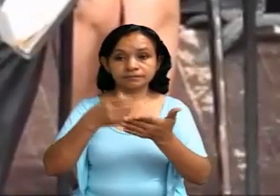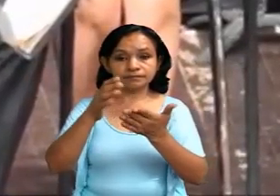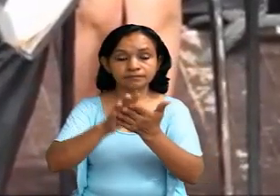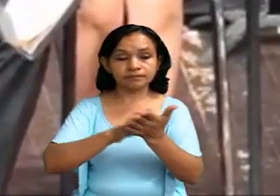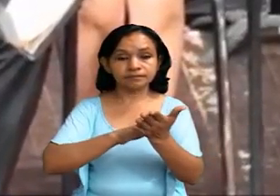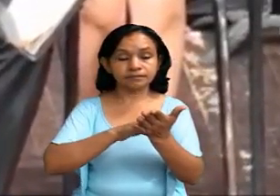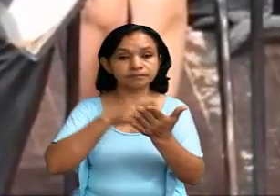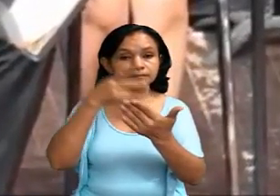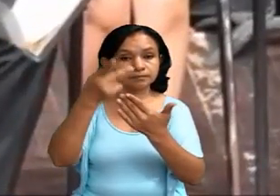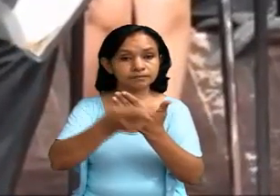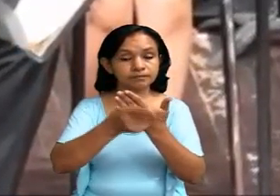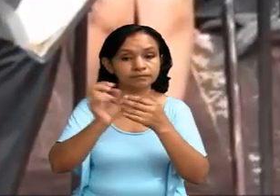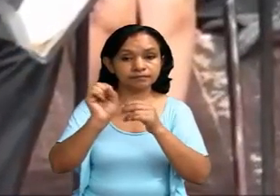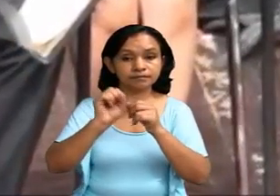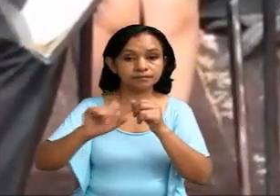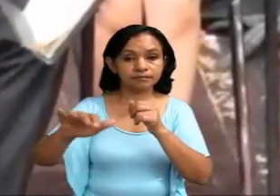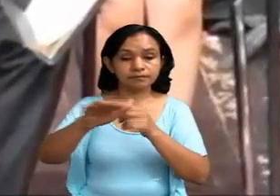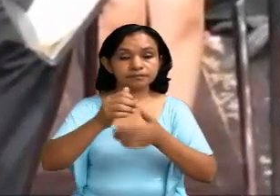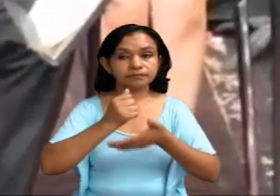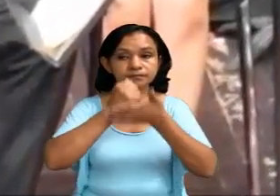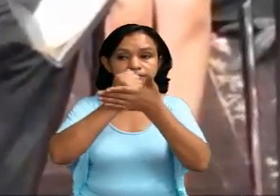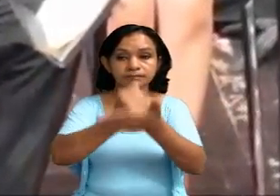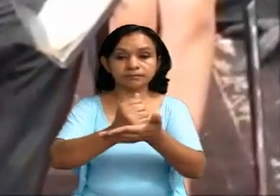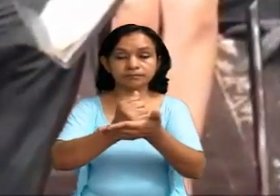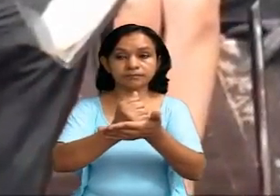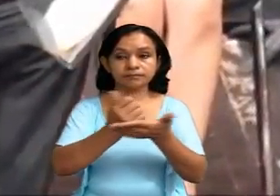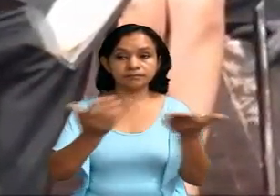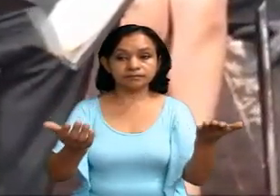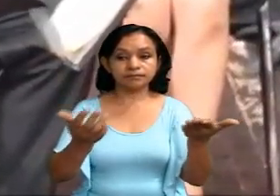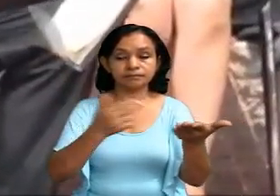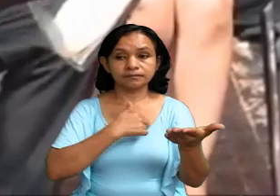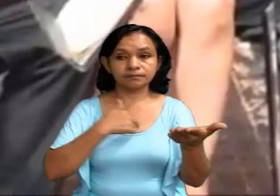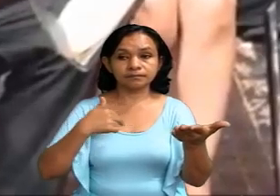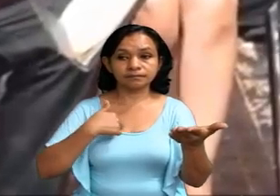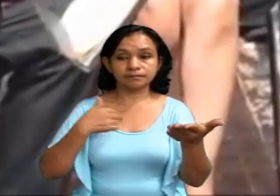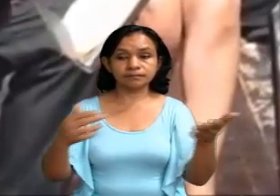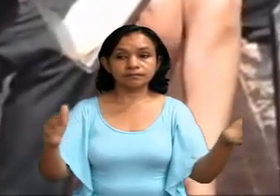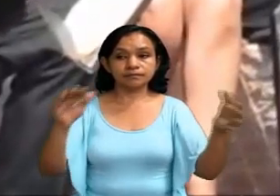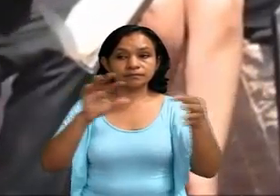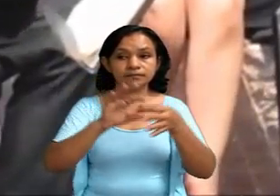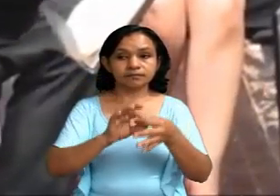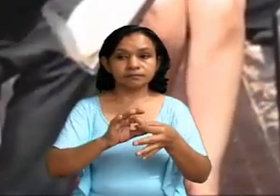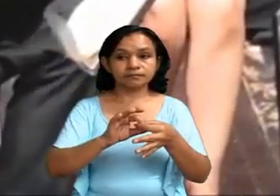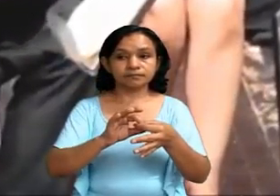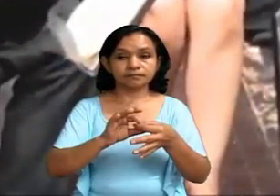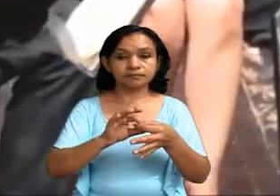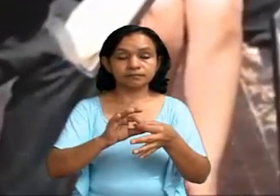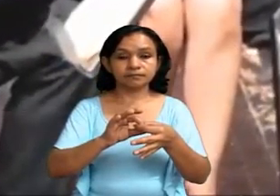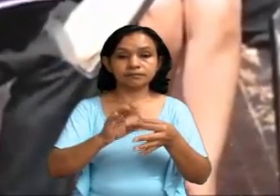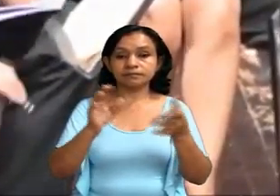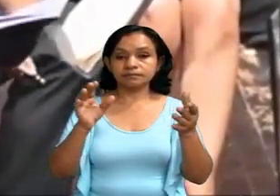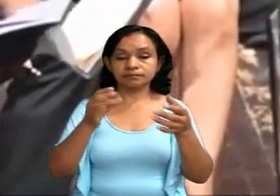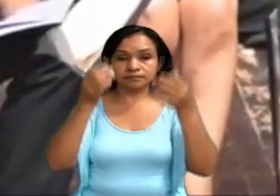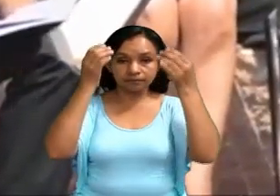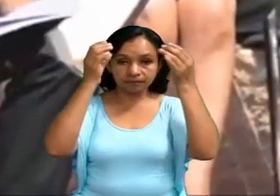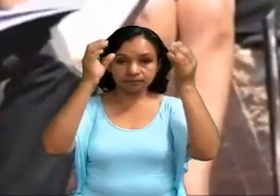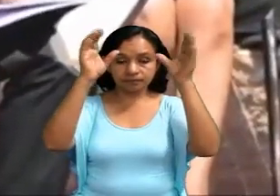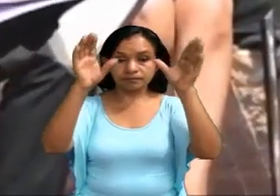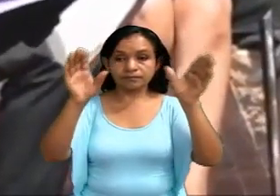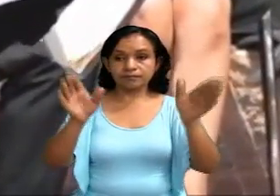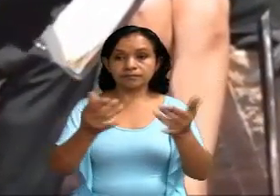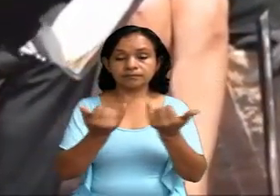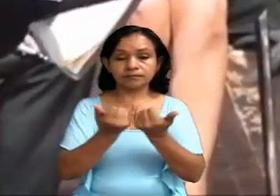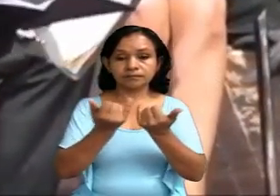programas sociales, sino que va también de la mano con la parte cultural, con la parte